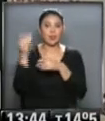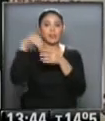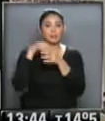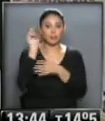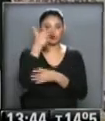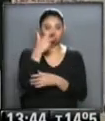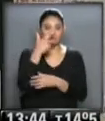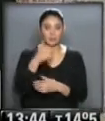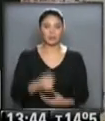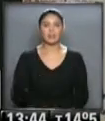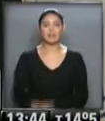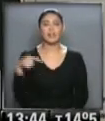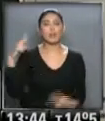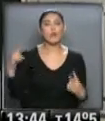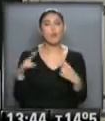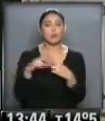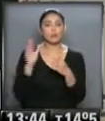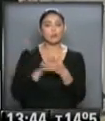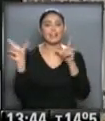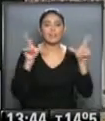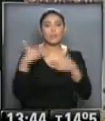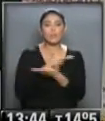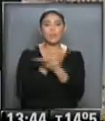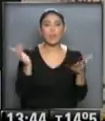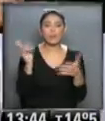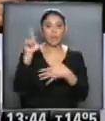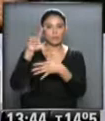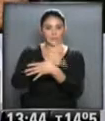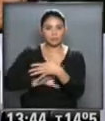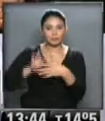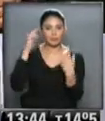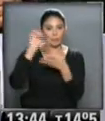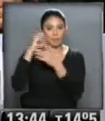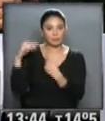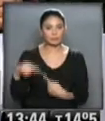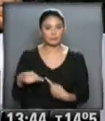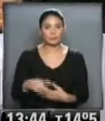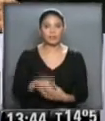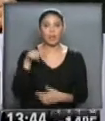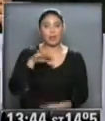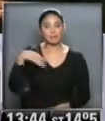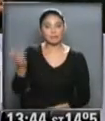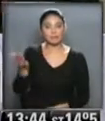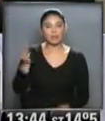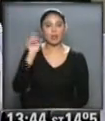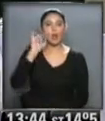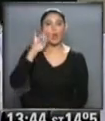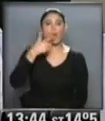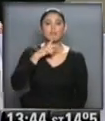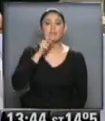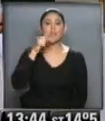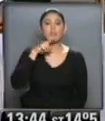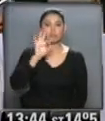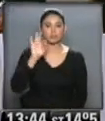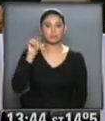del Hotel Panamericano, este encuentro de televisiones públicas de la región. Y en este caso, a mi lado está Gustavo Portacarrero, que